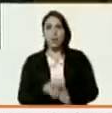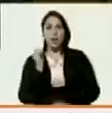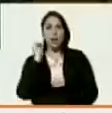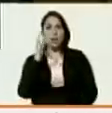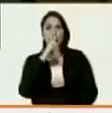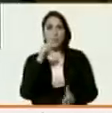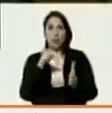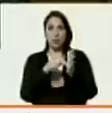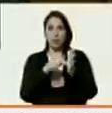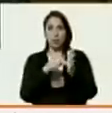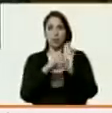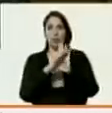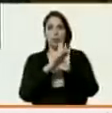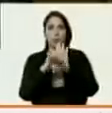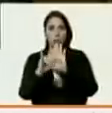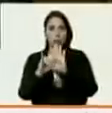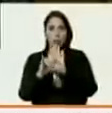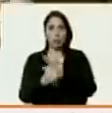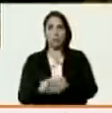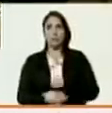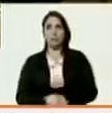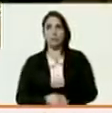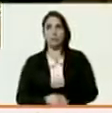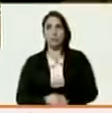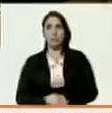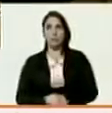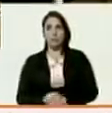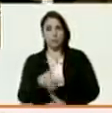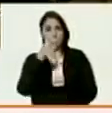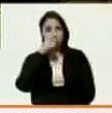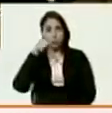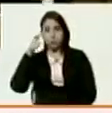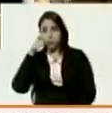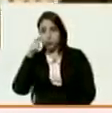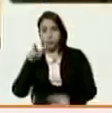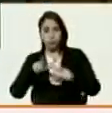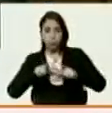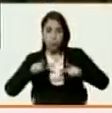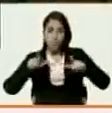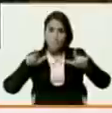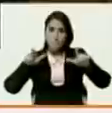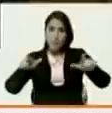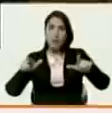Asamblea Nacional Constituyente, garante de estos espacios,